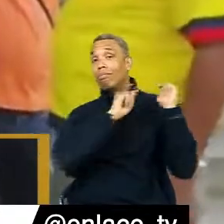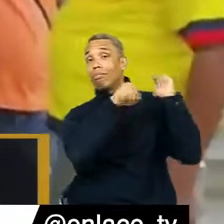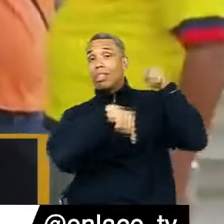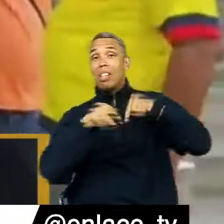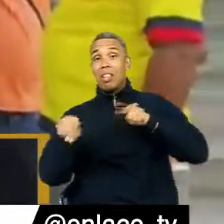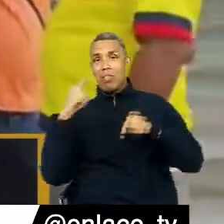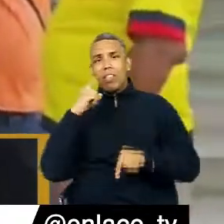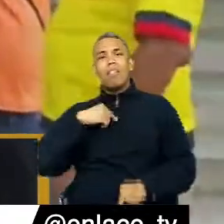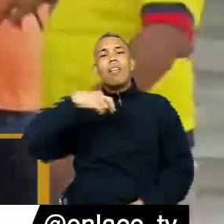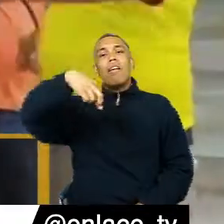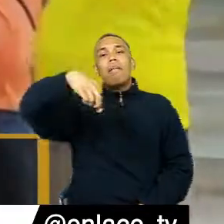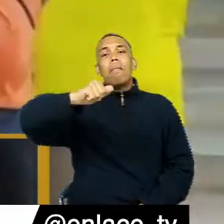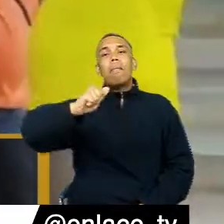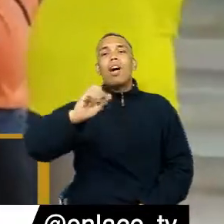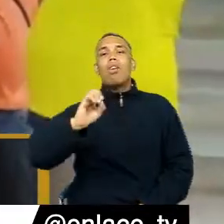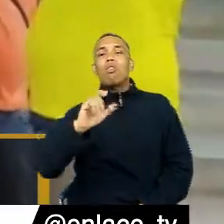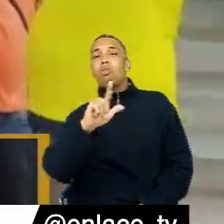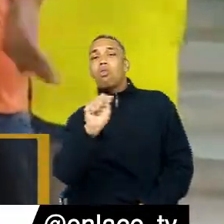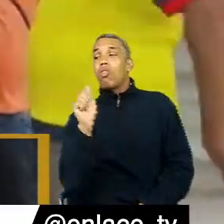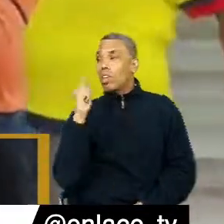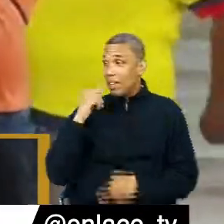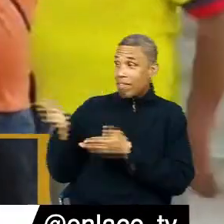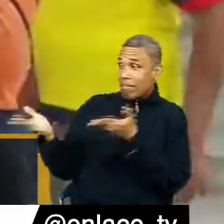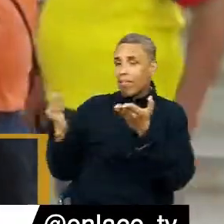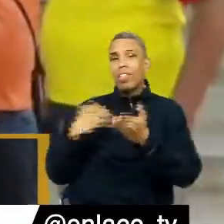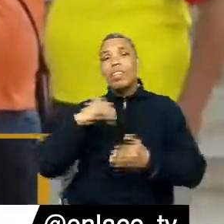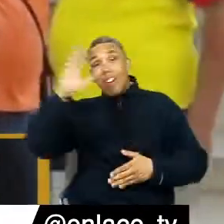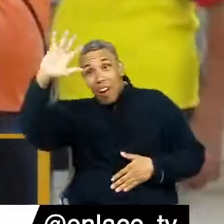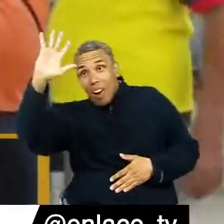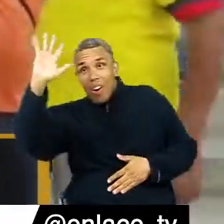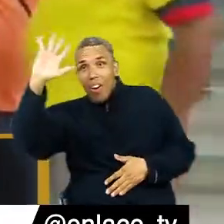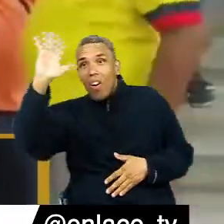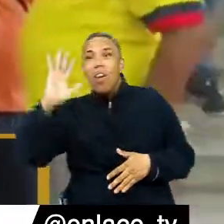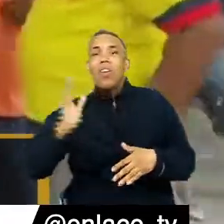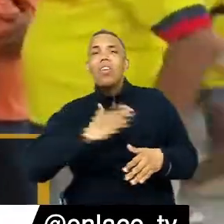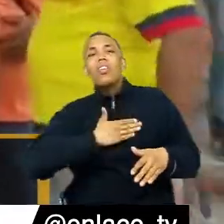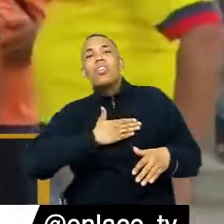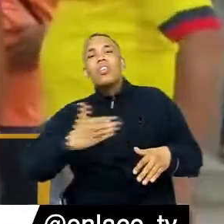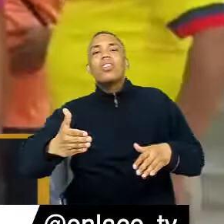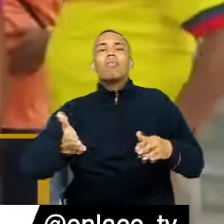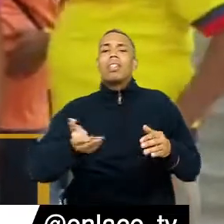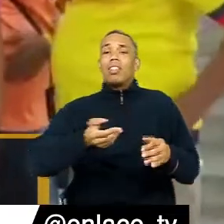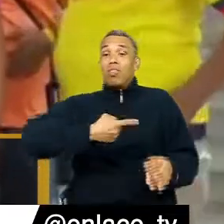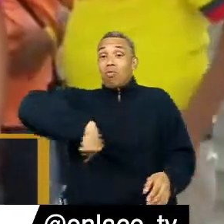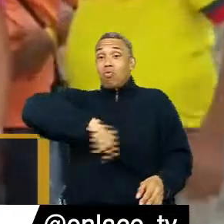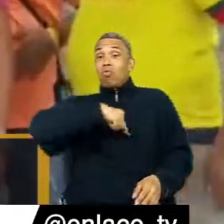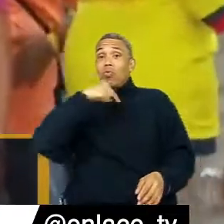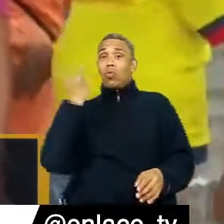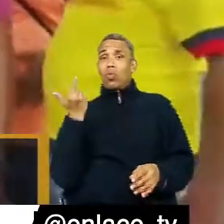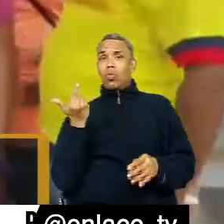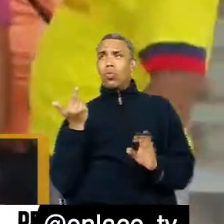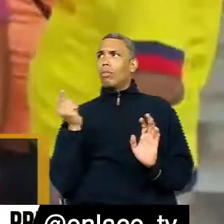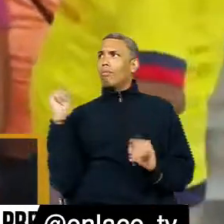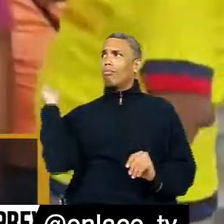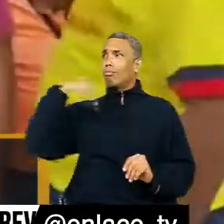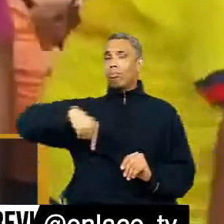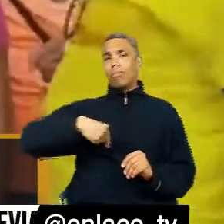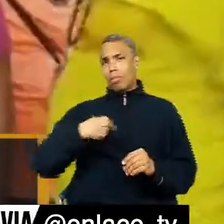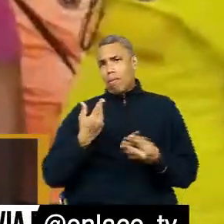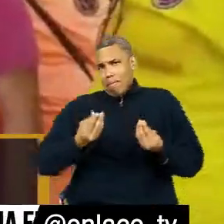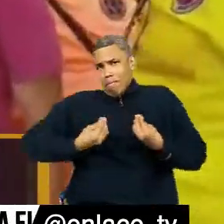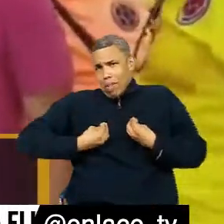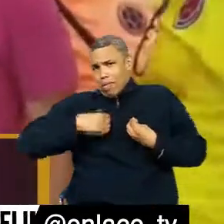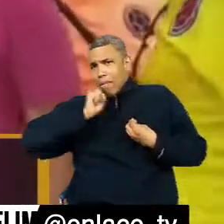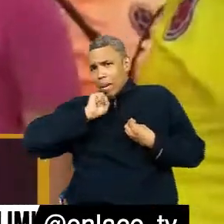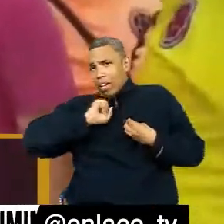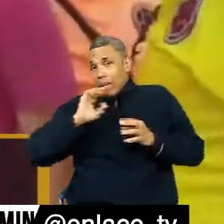Paola, bienvenida a Enlace Noticias. Gracias, Ariel, un saludo para todos los televidentes, y nosotros nos vinimos con Proyecto Tour a vivir la fiesta del fútbol, y bueno,